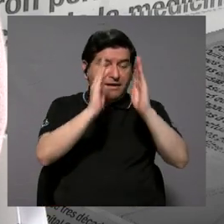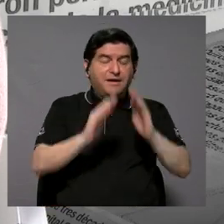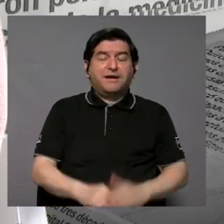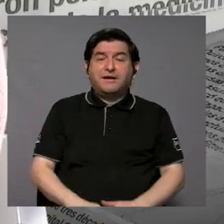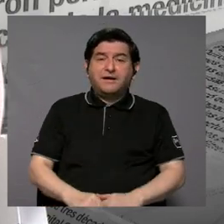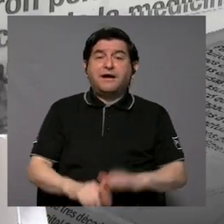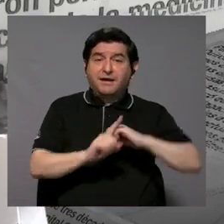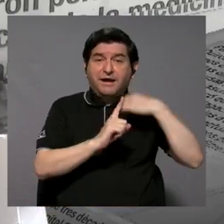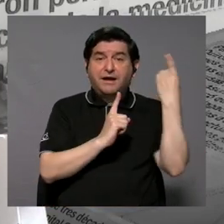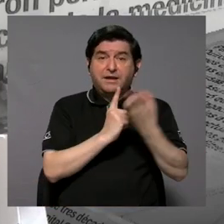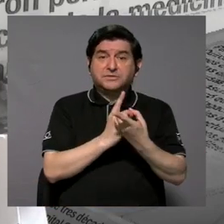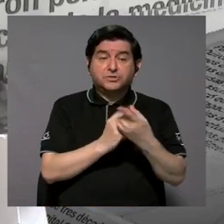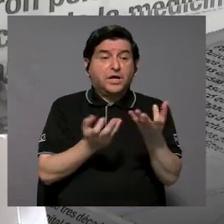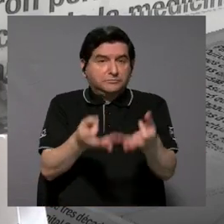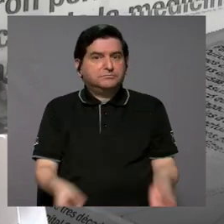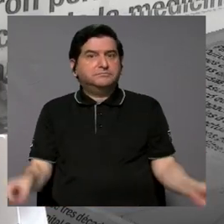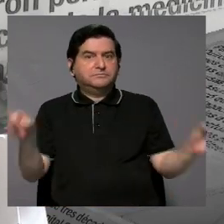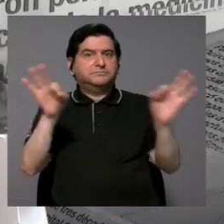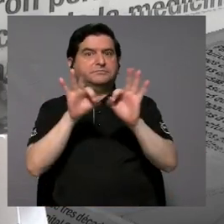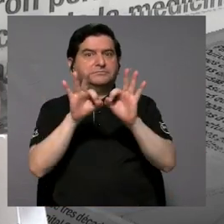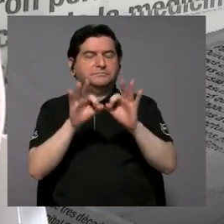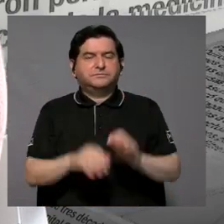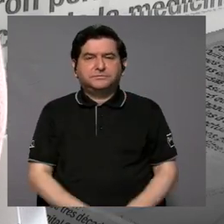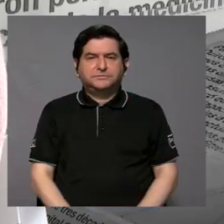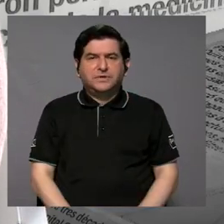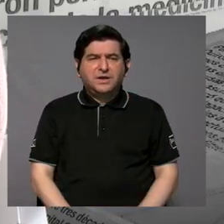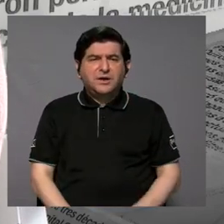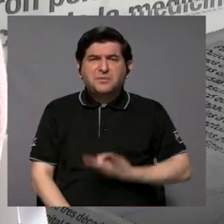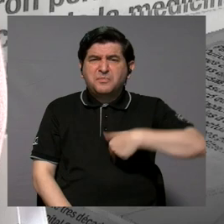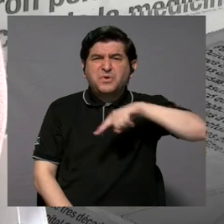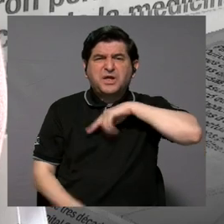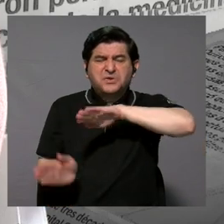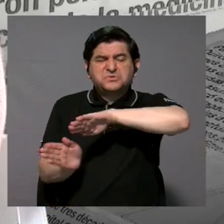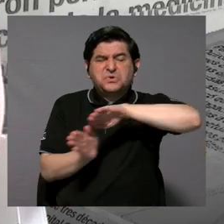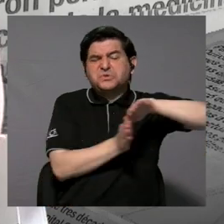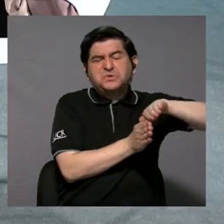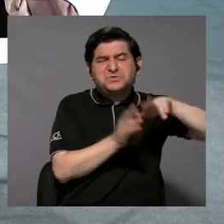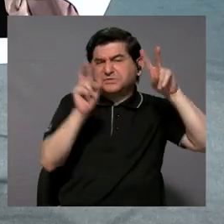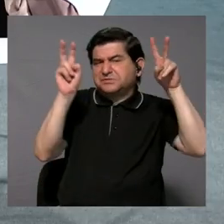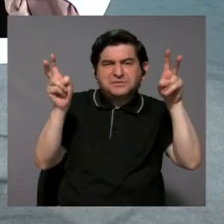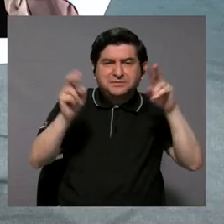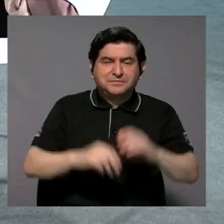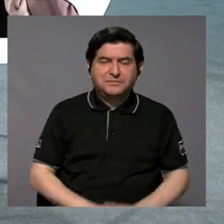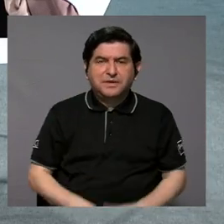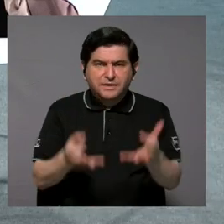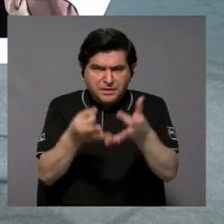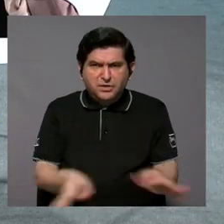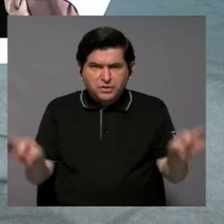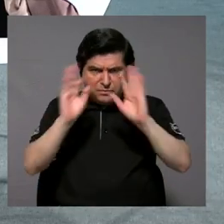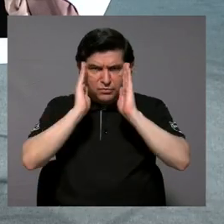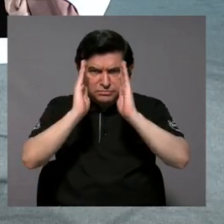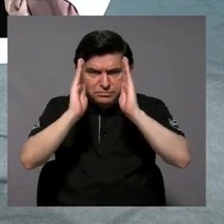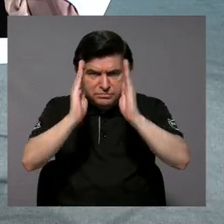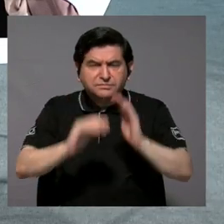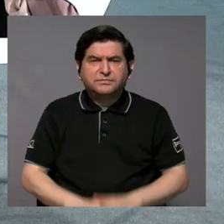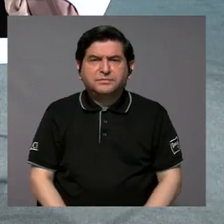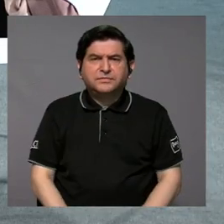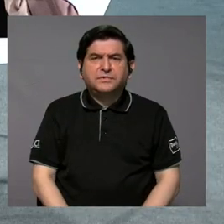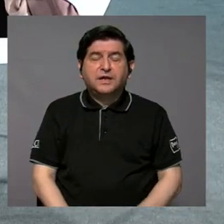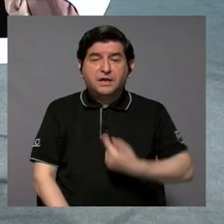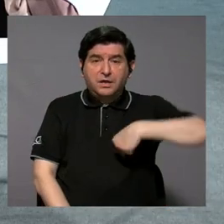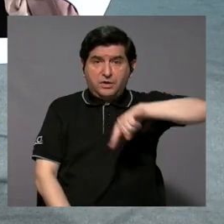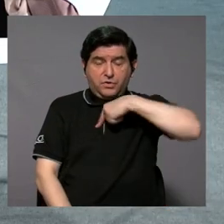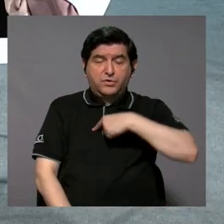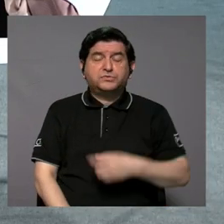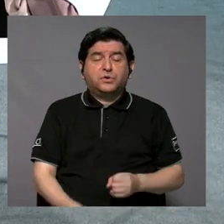sociedad civil, que nos parece muy importante, porque nos han dejado un poco de lado en este tema y es importante escuchar. Nosotros tenemos